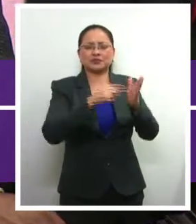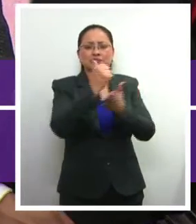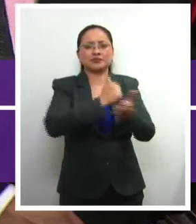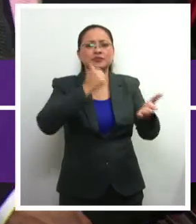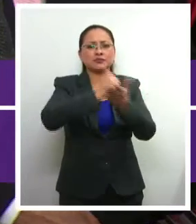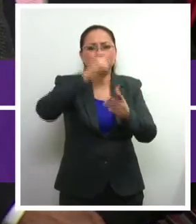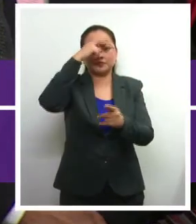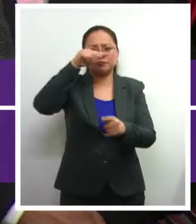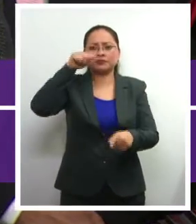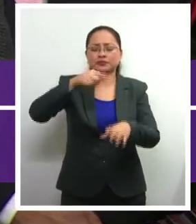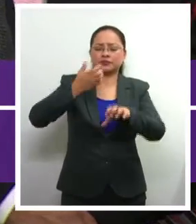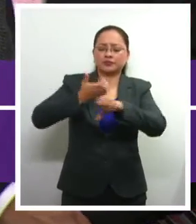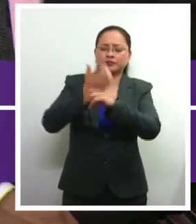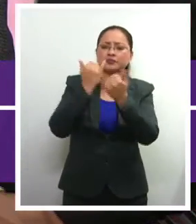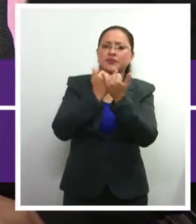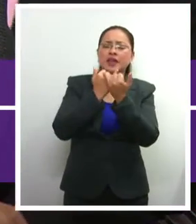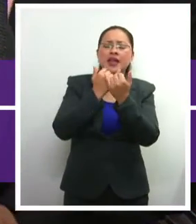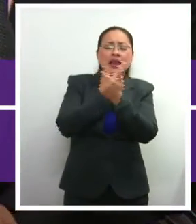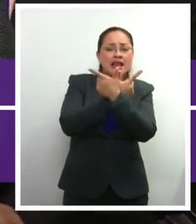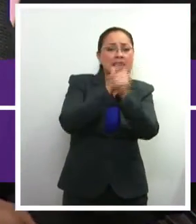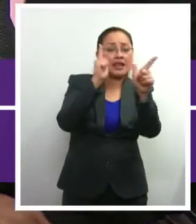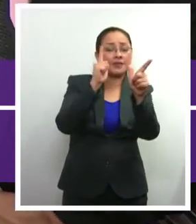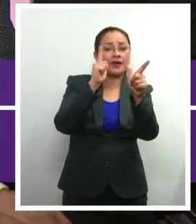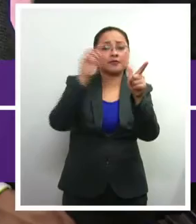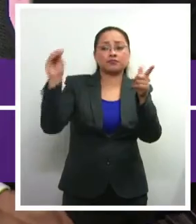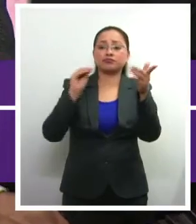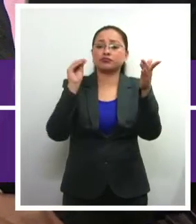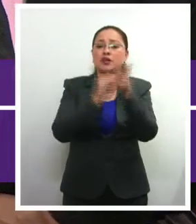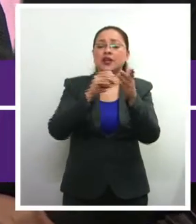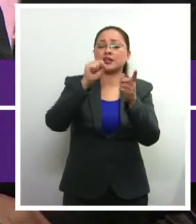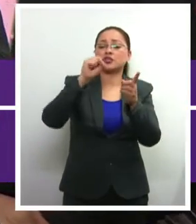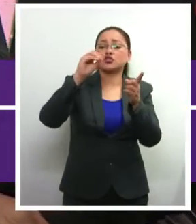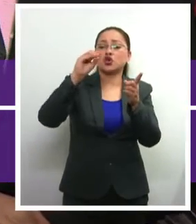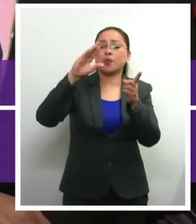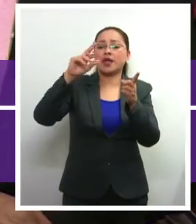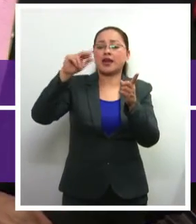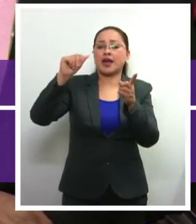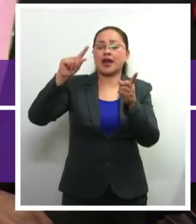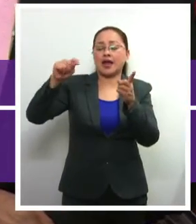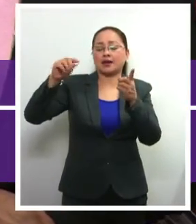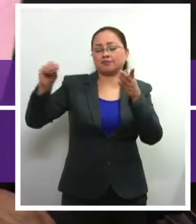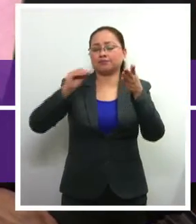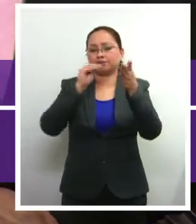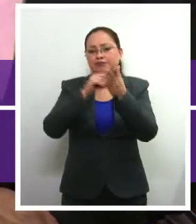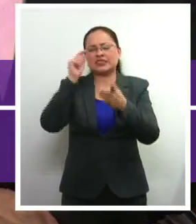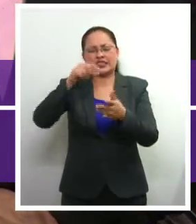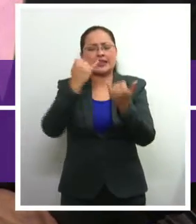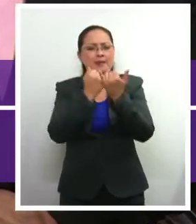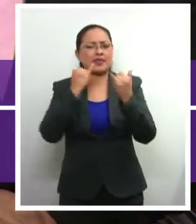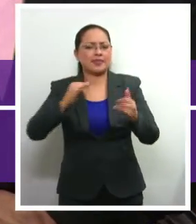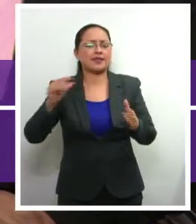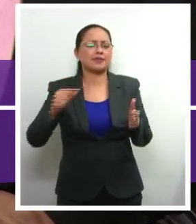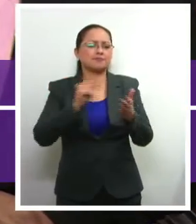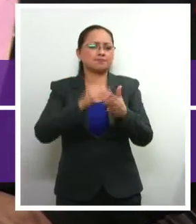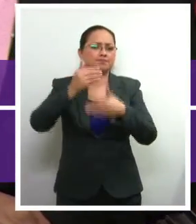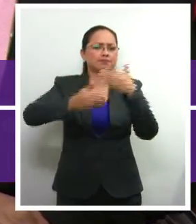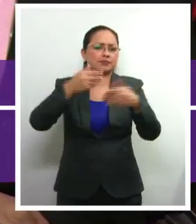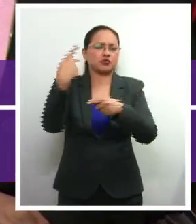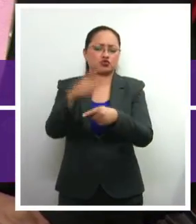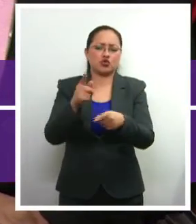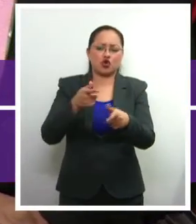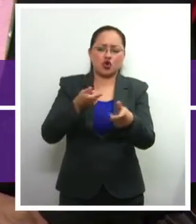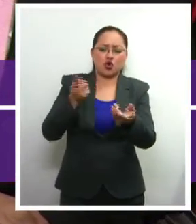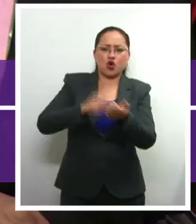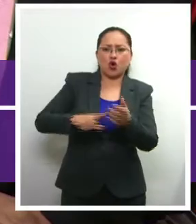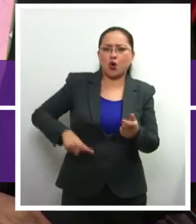México es una entidad libre y lo que añadimos soberana y autónoma en todo lo concerniente a su régimen interior, a